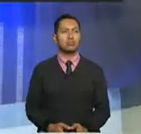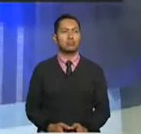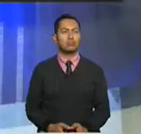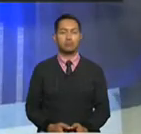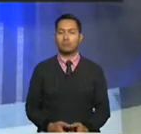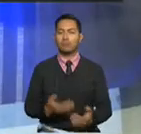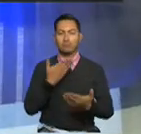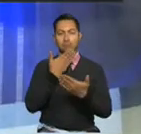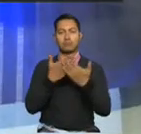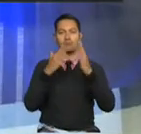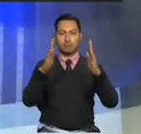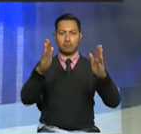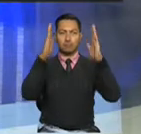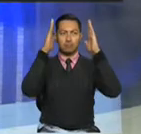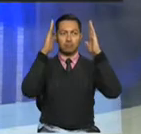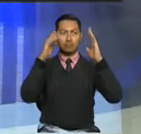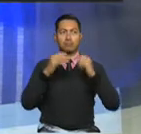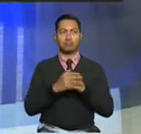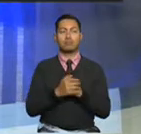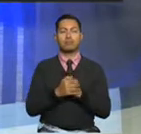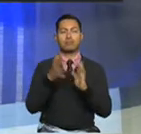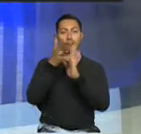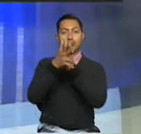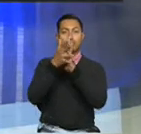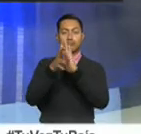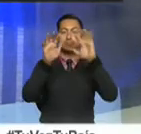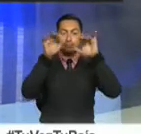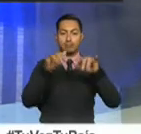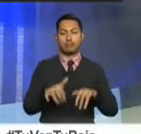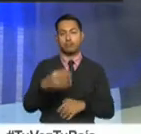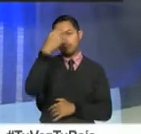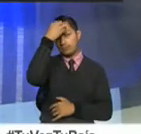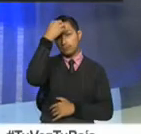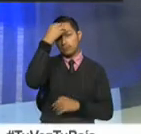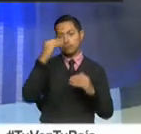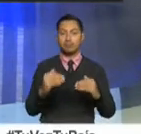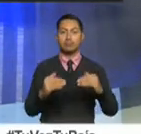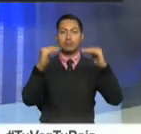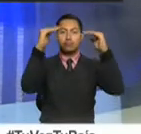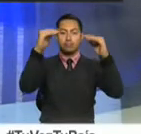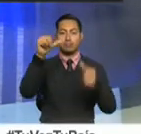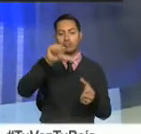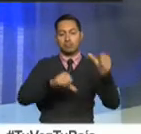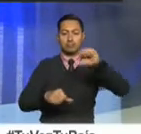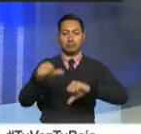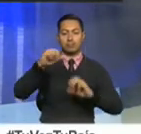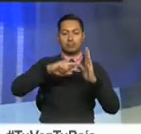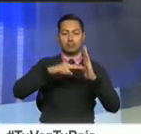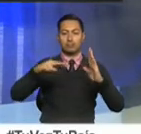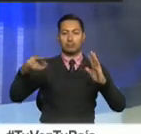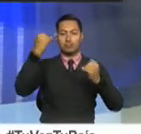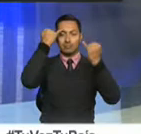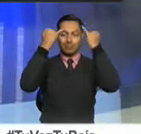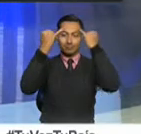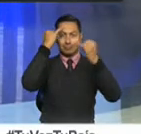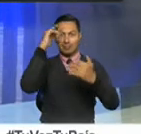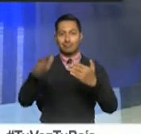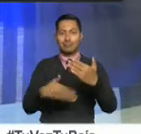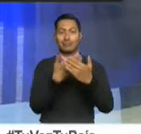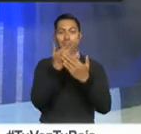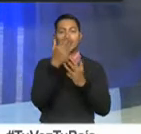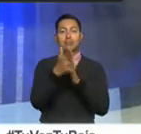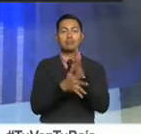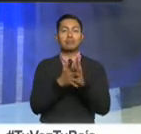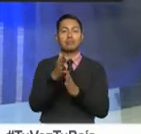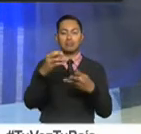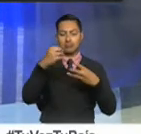Amigos, gracias por continuar en nuestra sintonía. Les contamos que la Secretaría de Educación Superior, Ciencia y Tecnología e Innovación, CENESIT, dio a conocer la